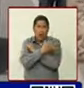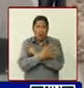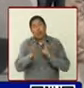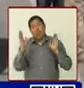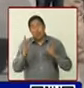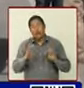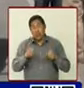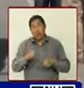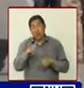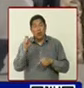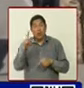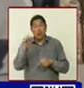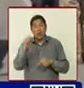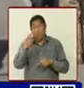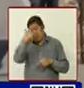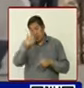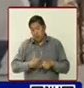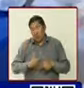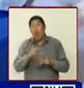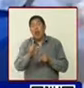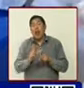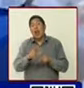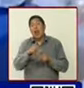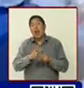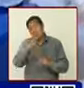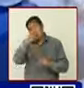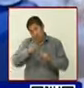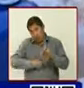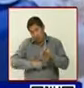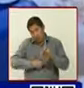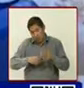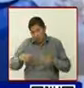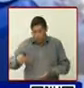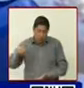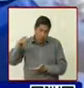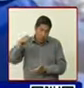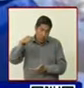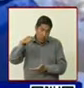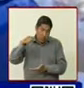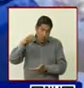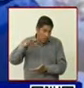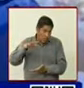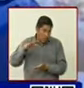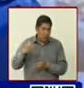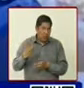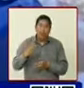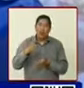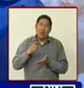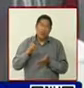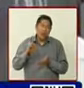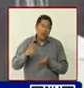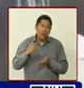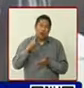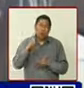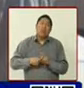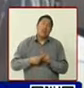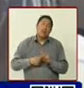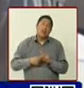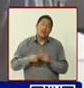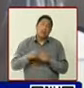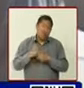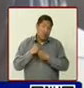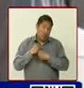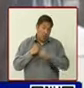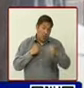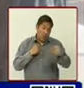natural puede cargar hasta 120 litros al mes en bidón, pero solamente el requisito es que sea al mes. Si